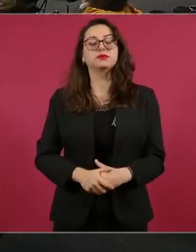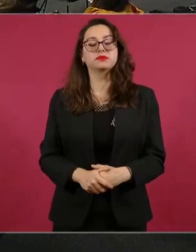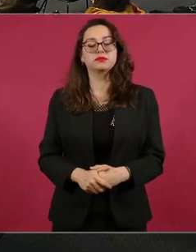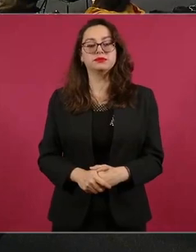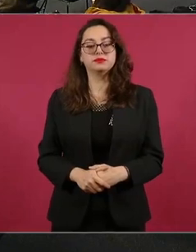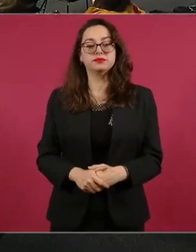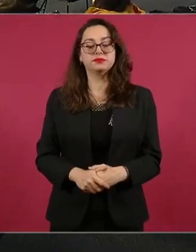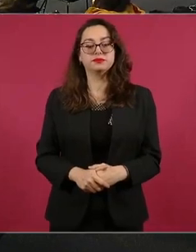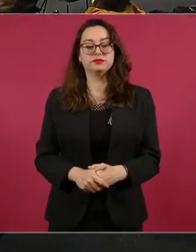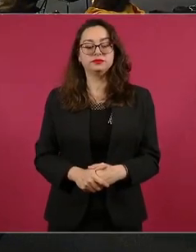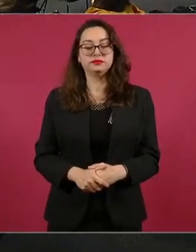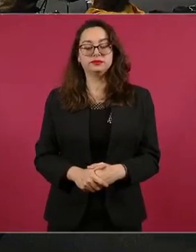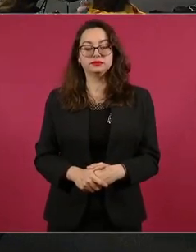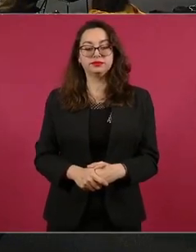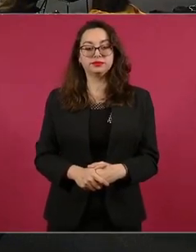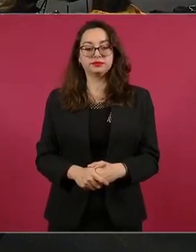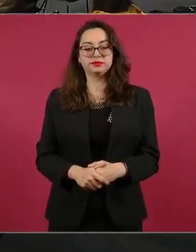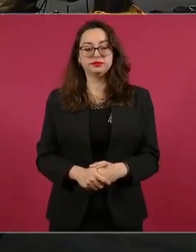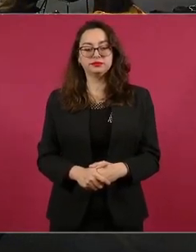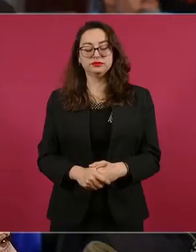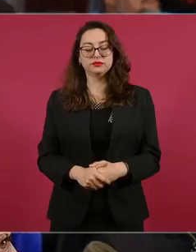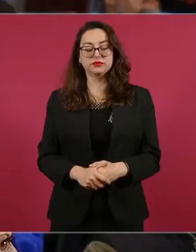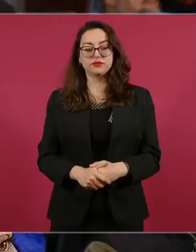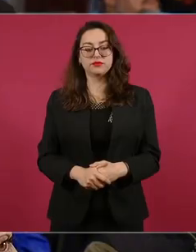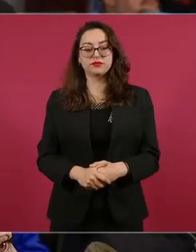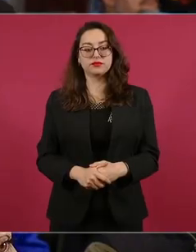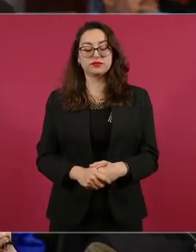el pasado martes